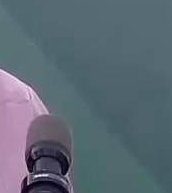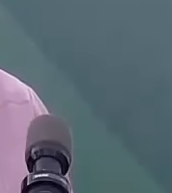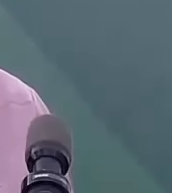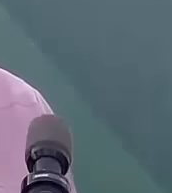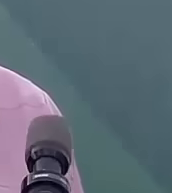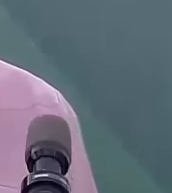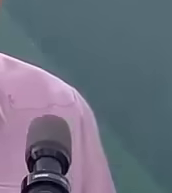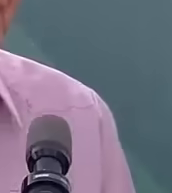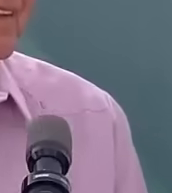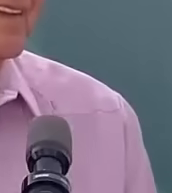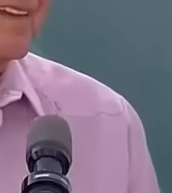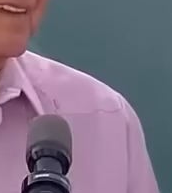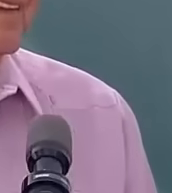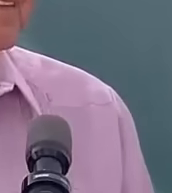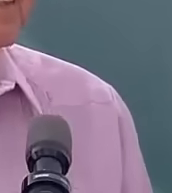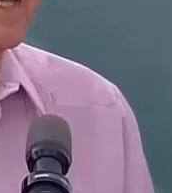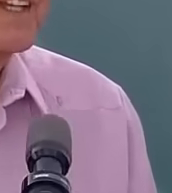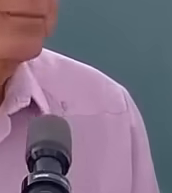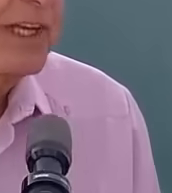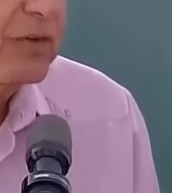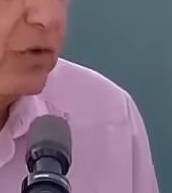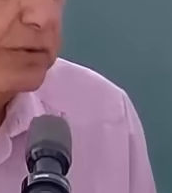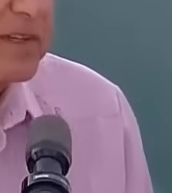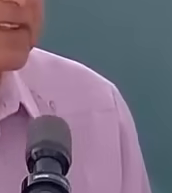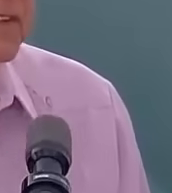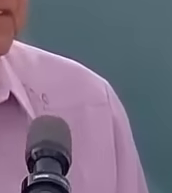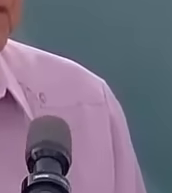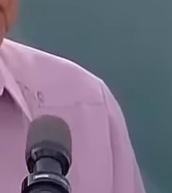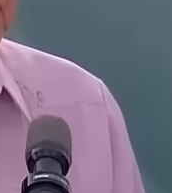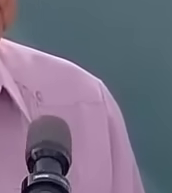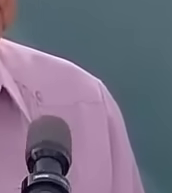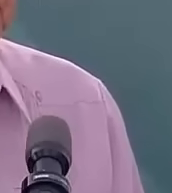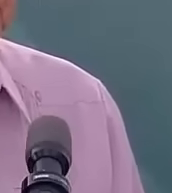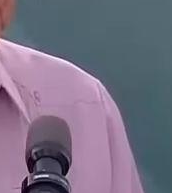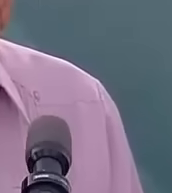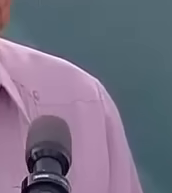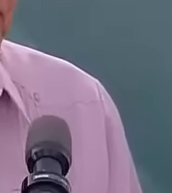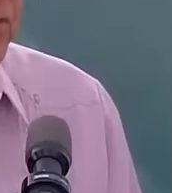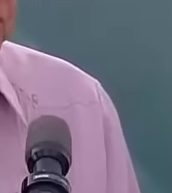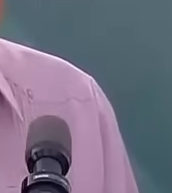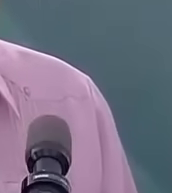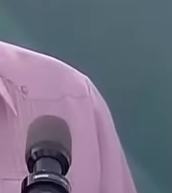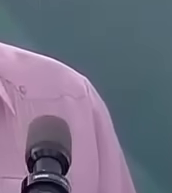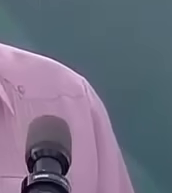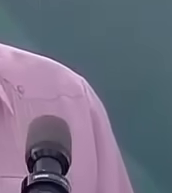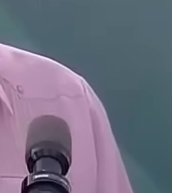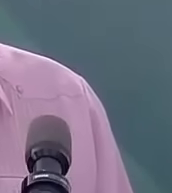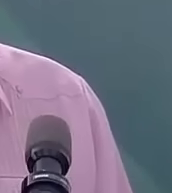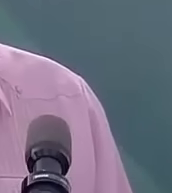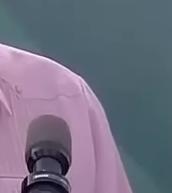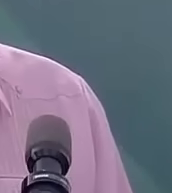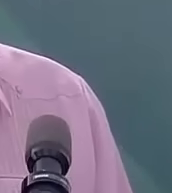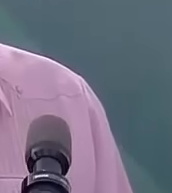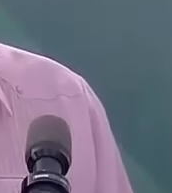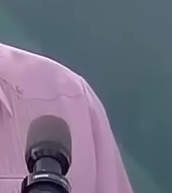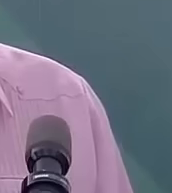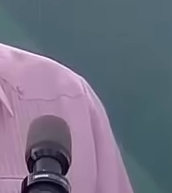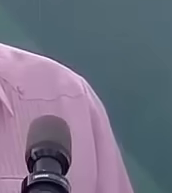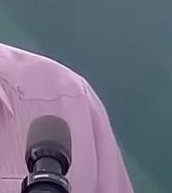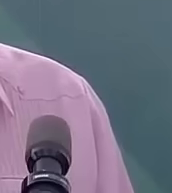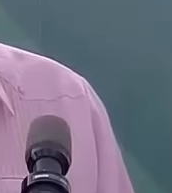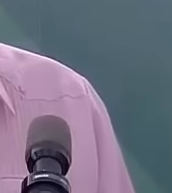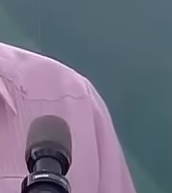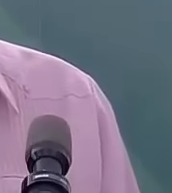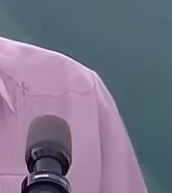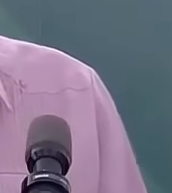recalcó que respetando la línea entre autoridad y delincuencia organizada, se puede trabajar para garantizar la paz, e insistió en que su gobierno no permite lo que ocurrió en